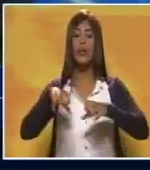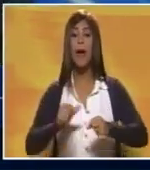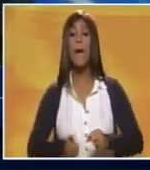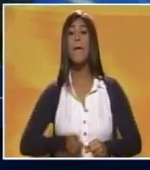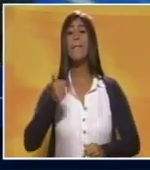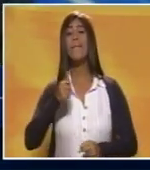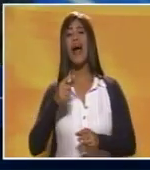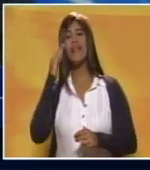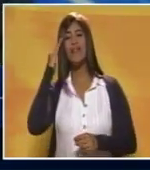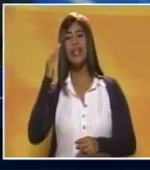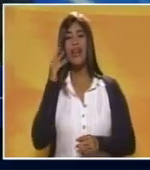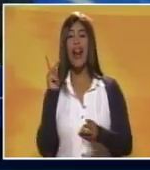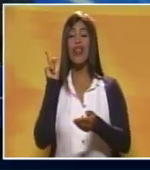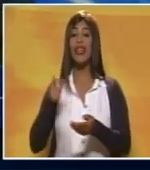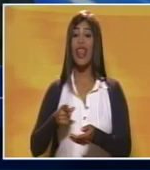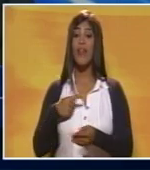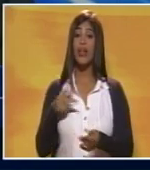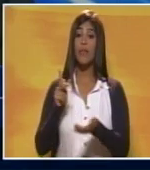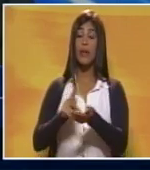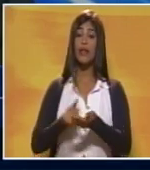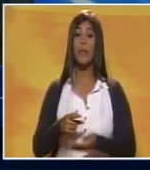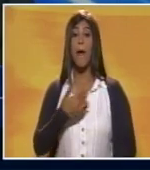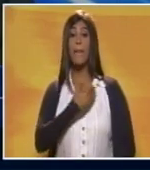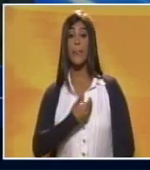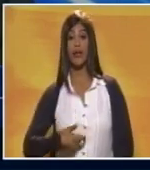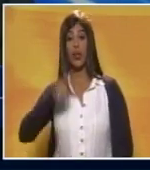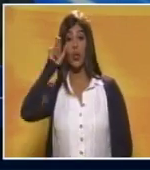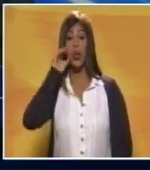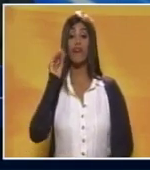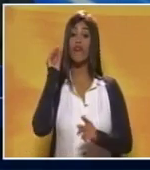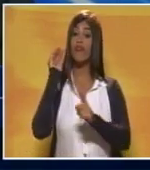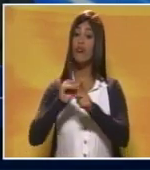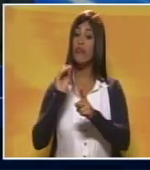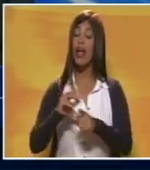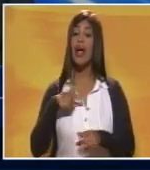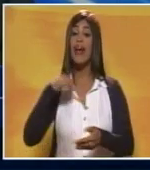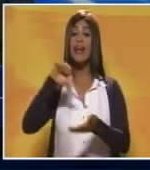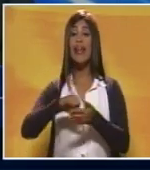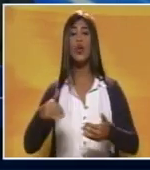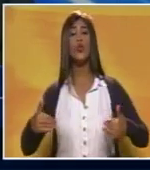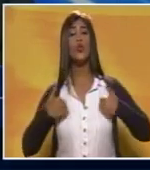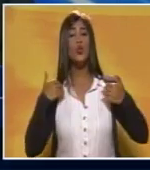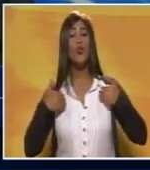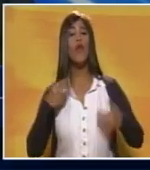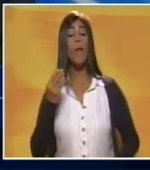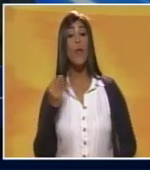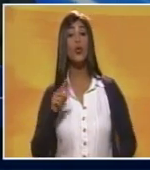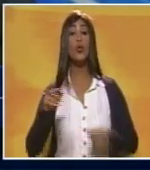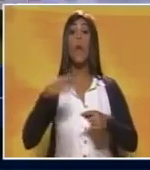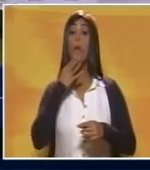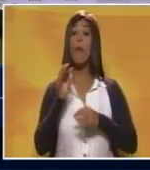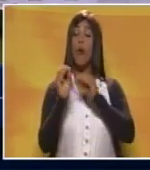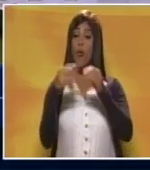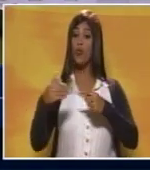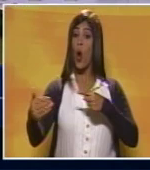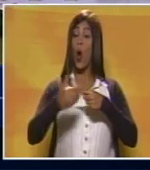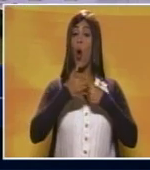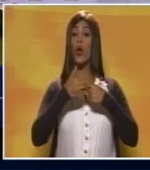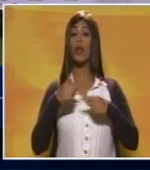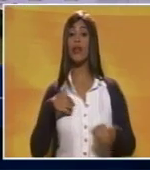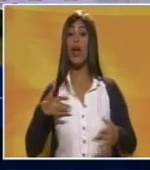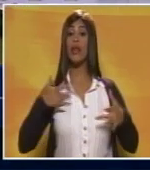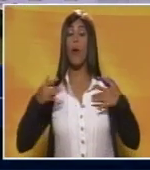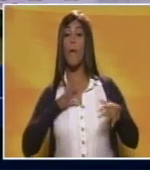más efectivos. Por su parte, el presidente Donald Trump advirtió a Irán de que sufrirá mucho si actúa contra los intereses de Estados